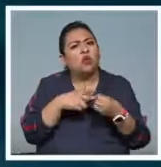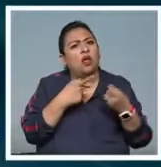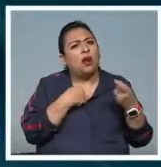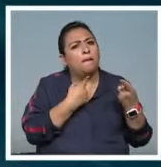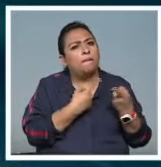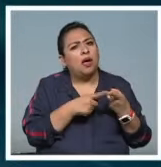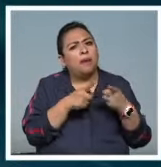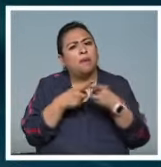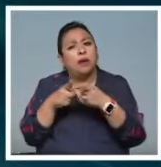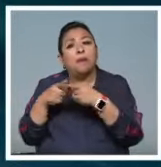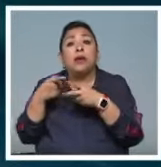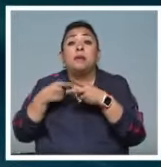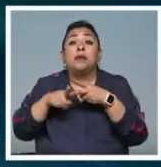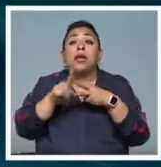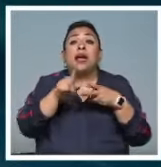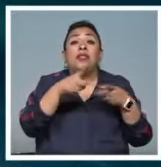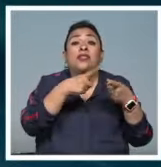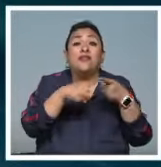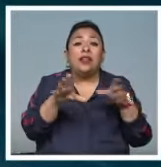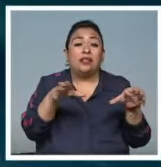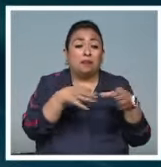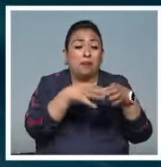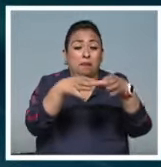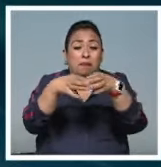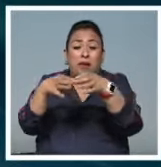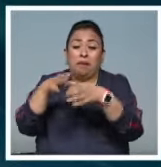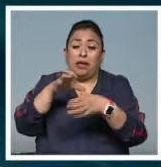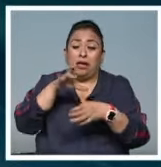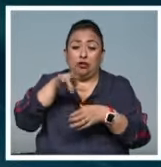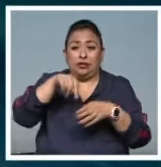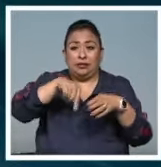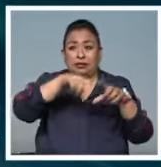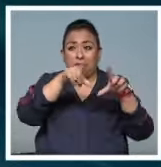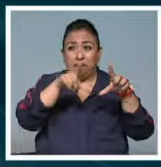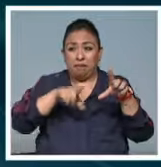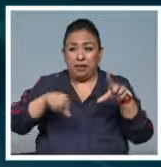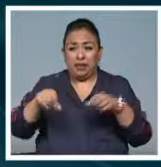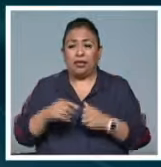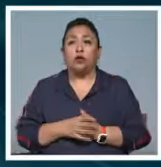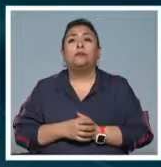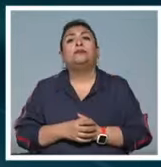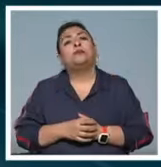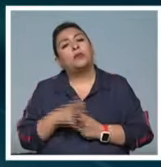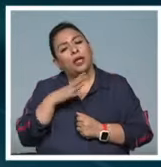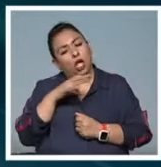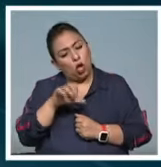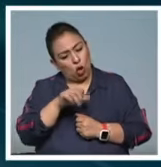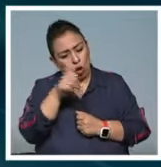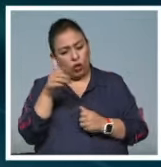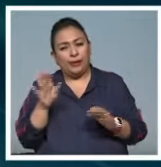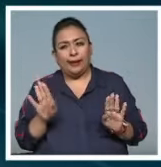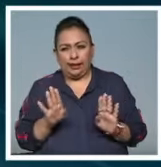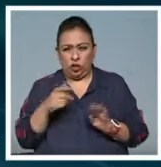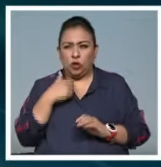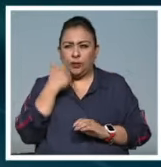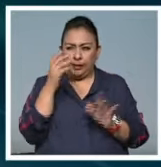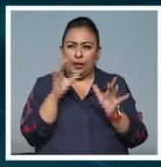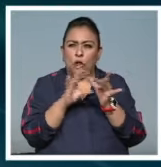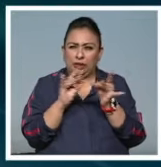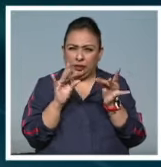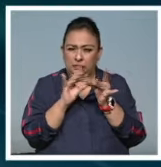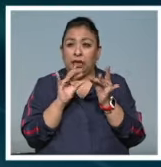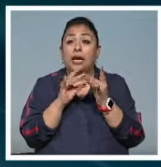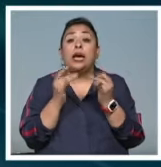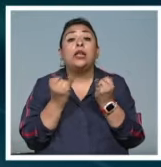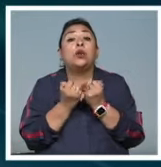que tiene su origen en la variedad de ecosistemas en el territorio nacional. Pero hay otro elemento que yo quisiera realzar, y es